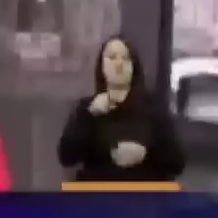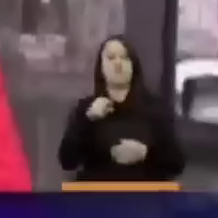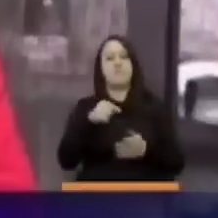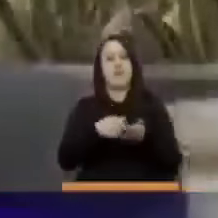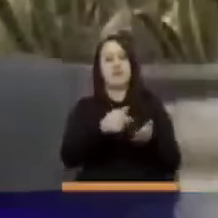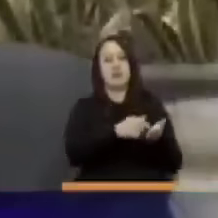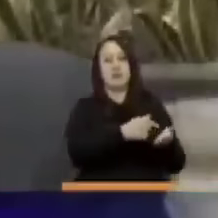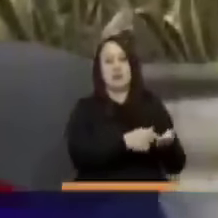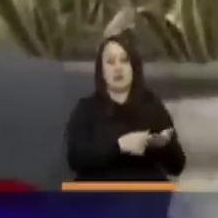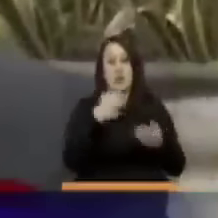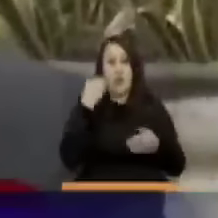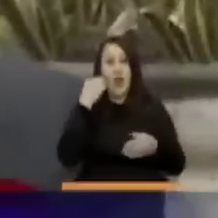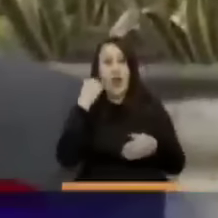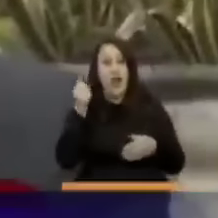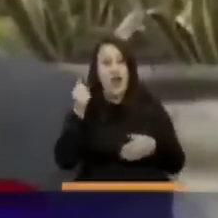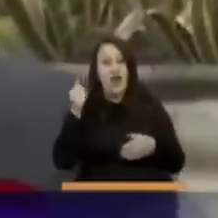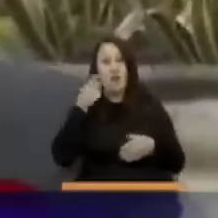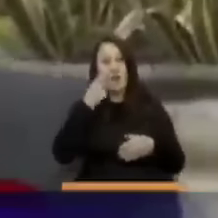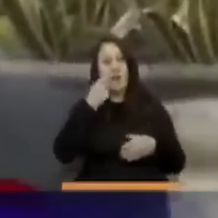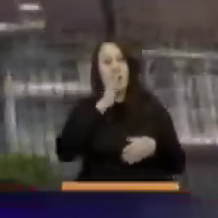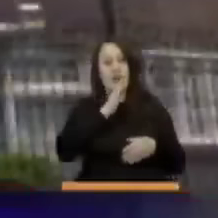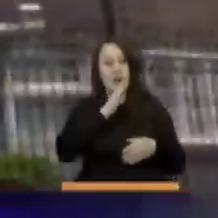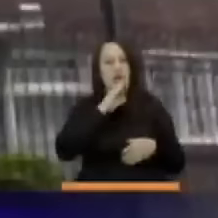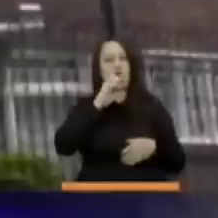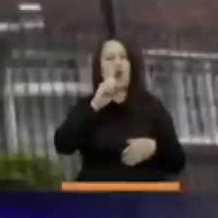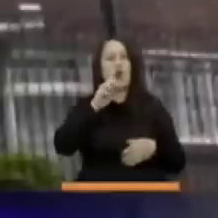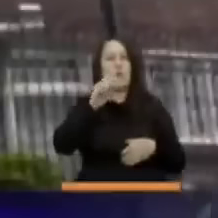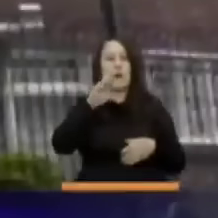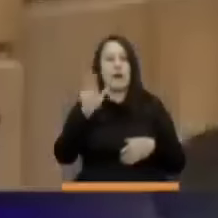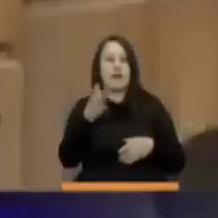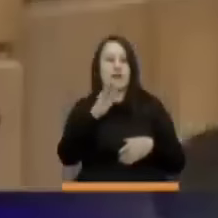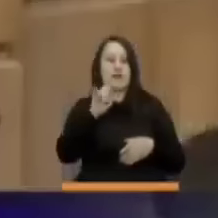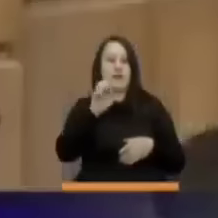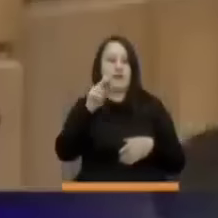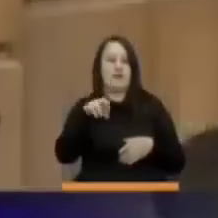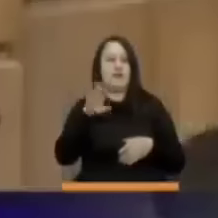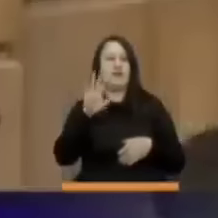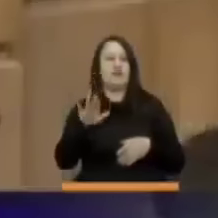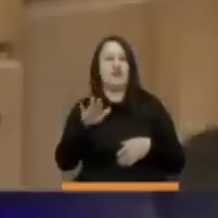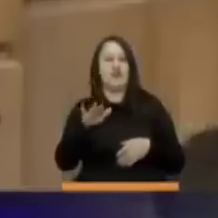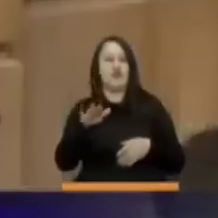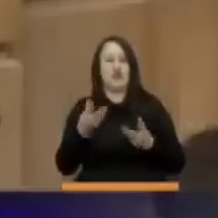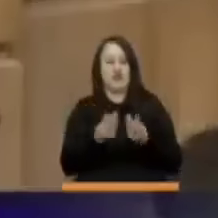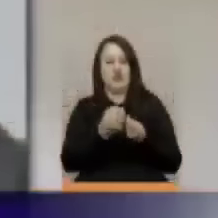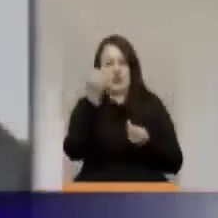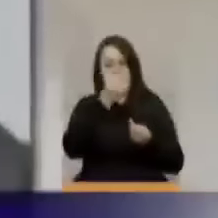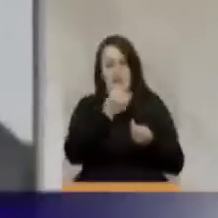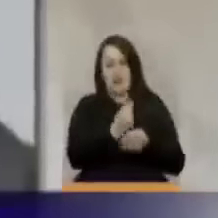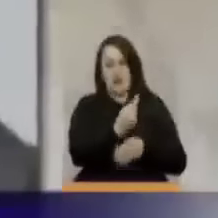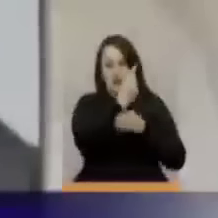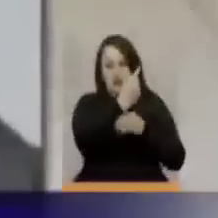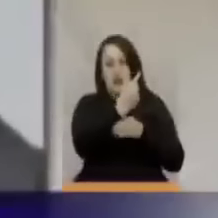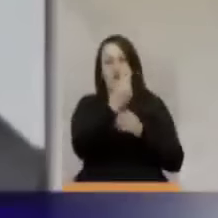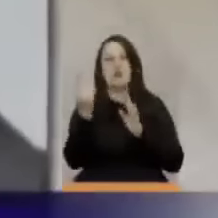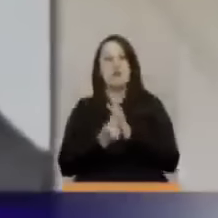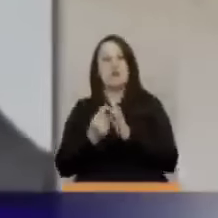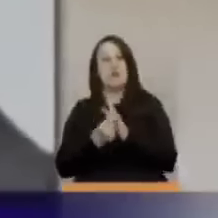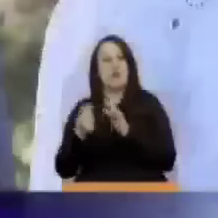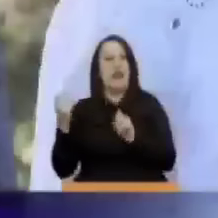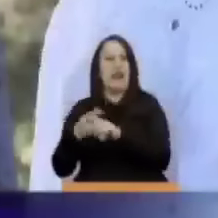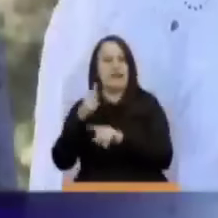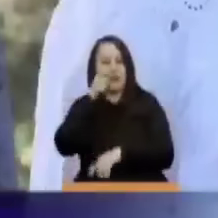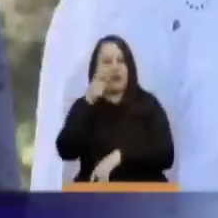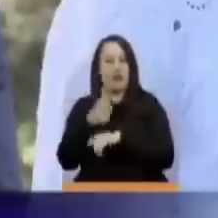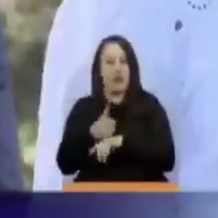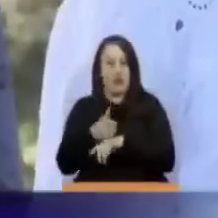Marcela Yepes además es la hija de Omar Yepes Alzate, político y expresidente del Partido Conservador y esposa del entonces Contralor General Carlos Felipe